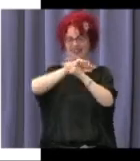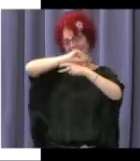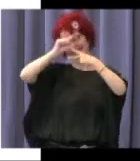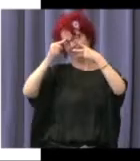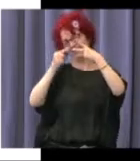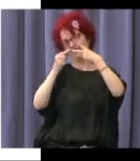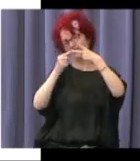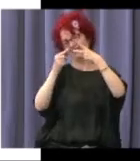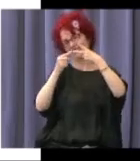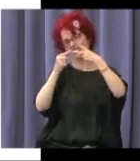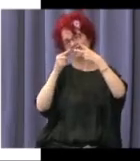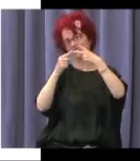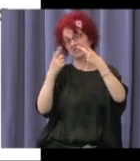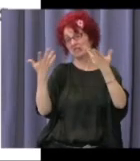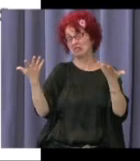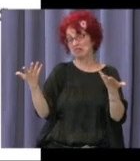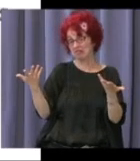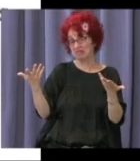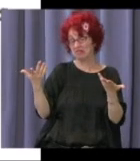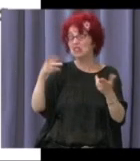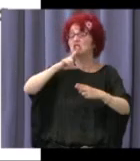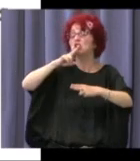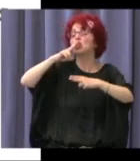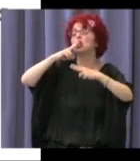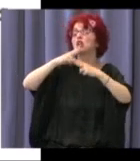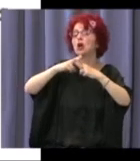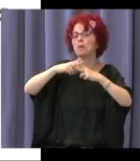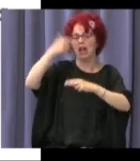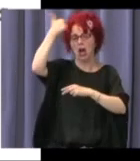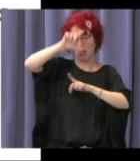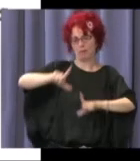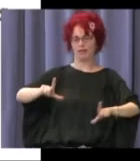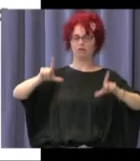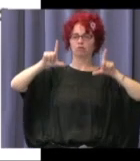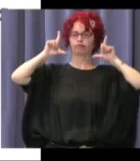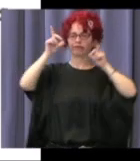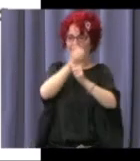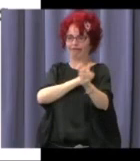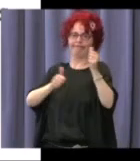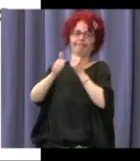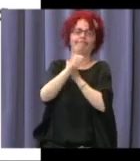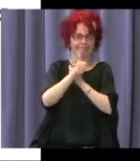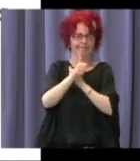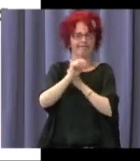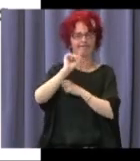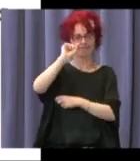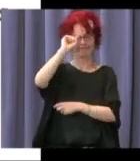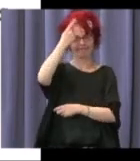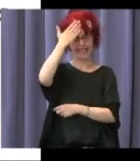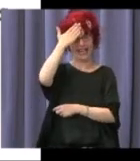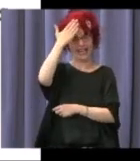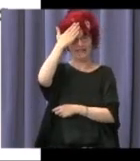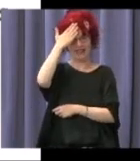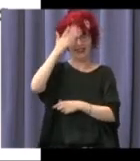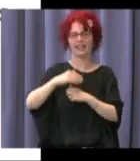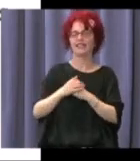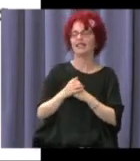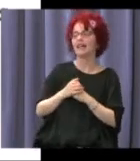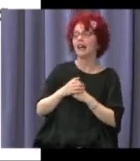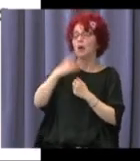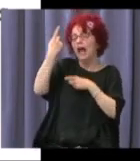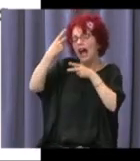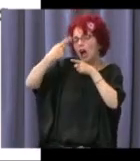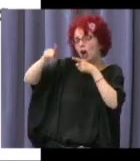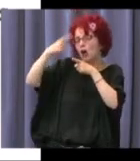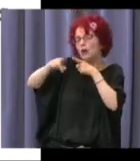allá de que eso es androcentrismo puro y duro. Bien, muy interesante esta idea, que es